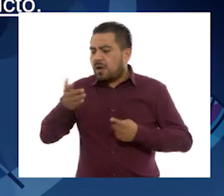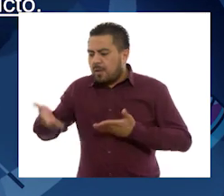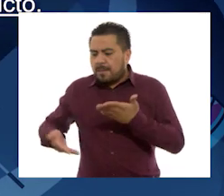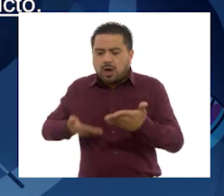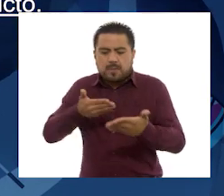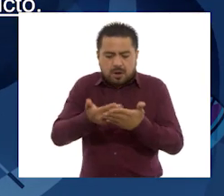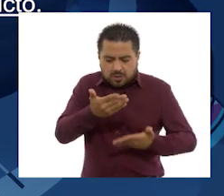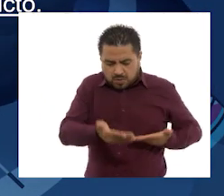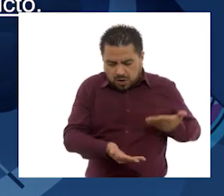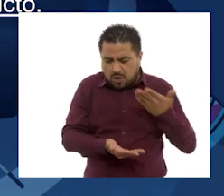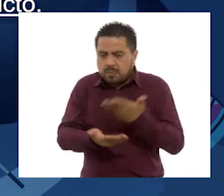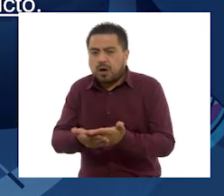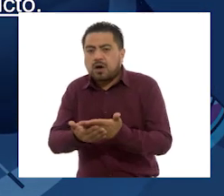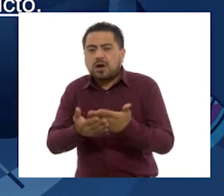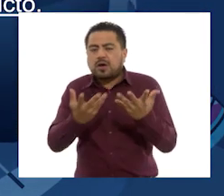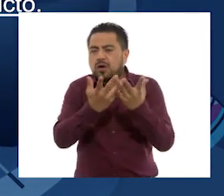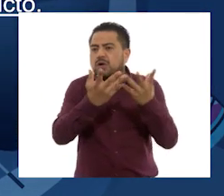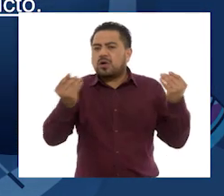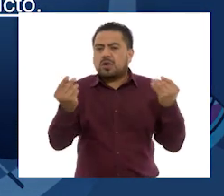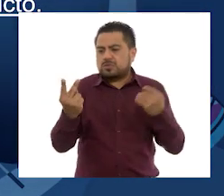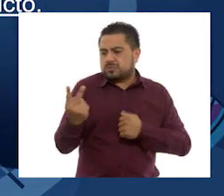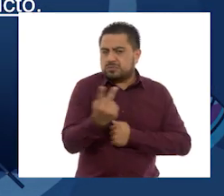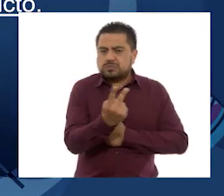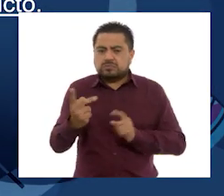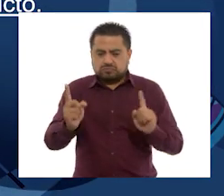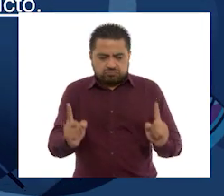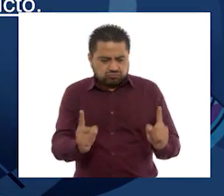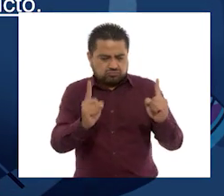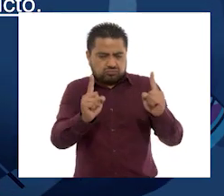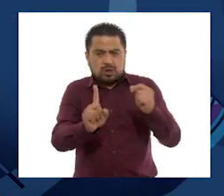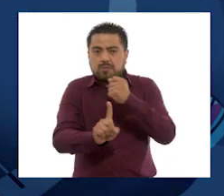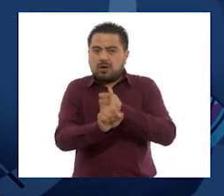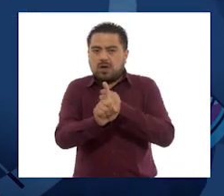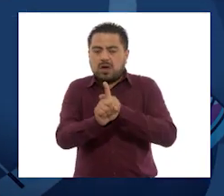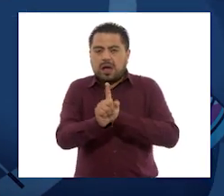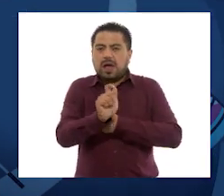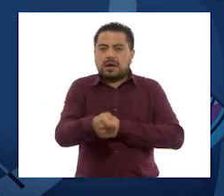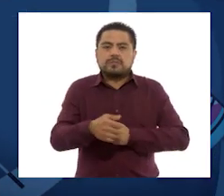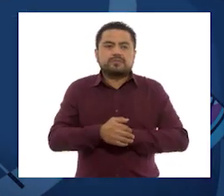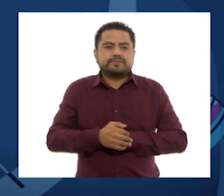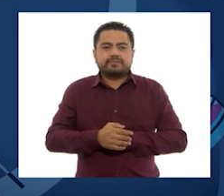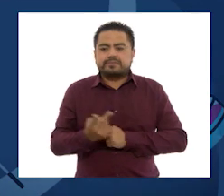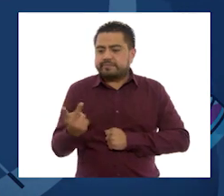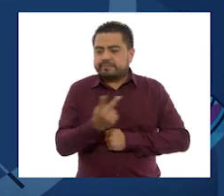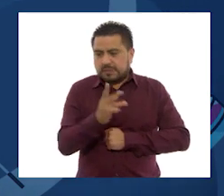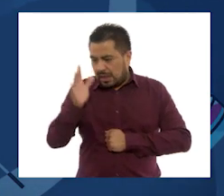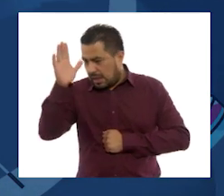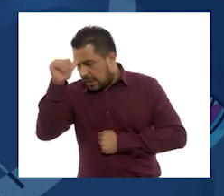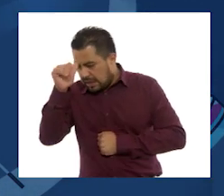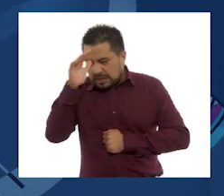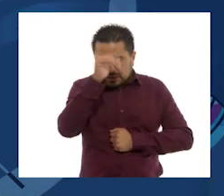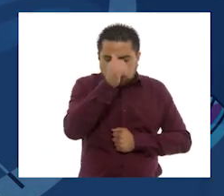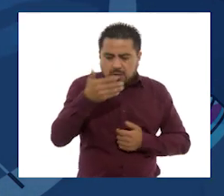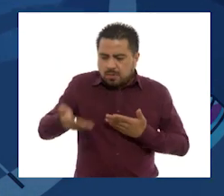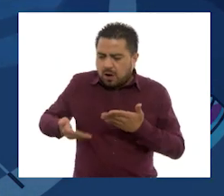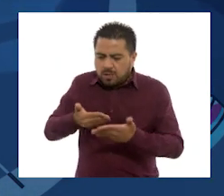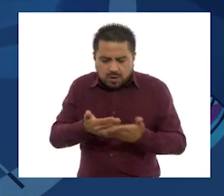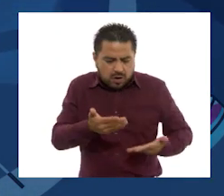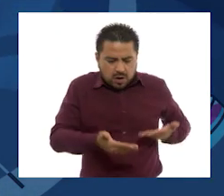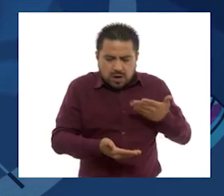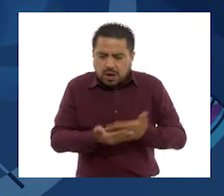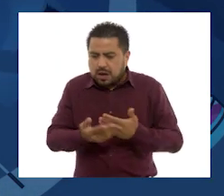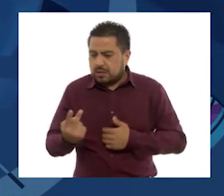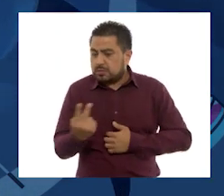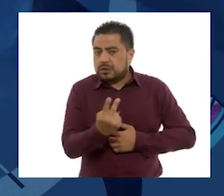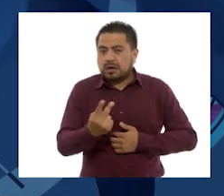con las que se pueda conciliar entre ambas posiciones del conflicto. Negociar en todo momento las propuestas hasta que